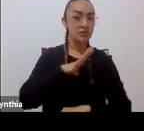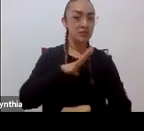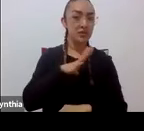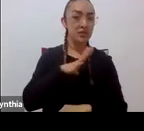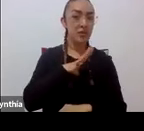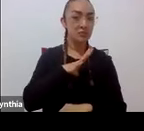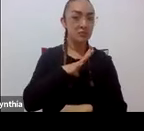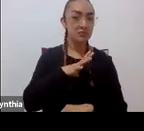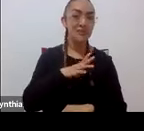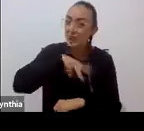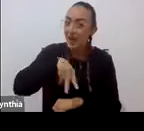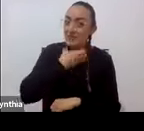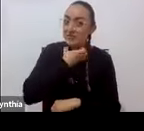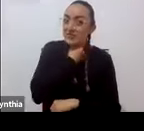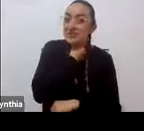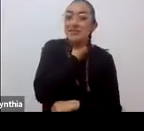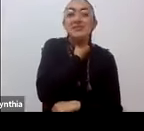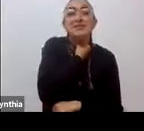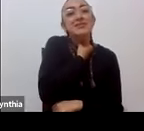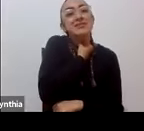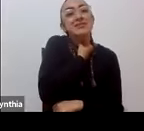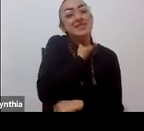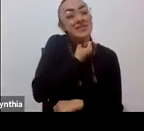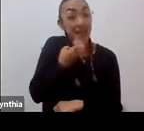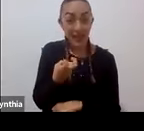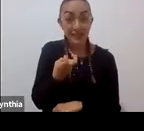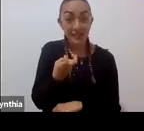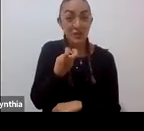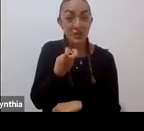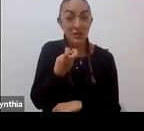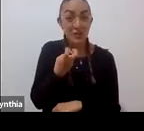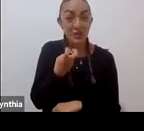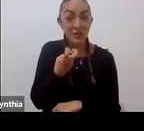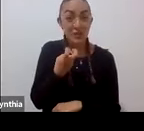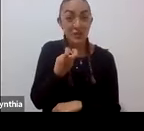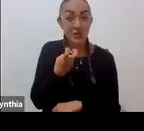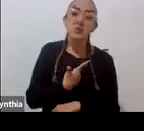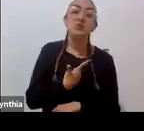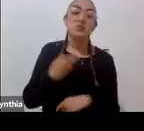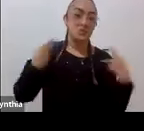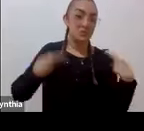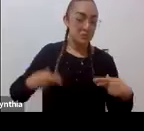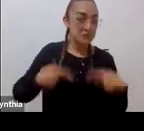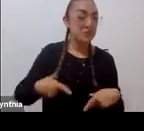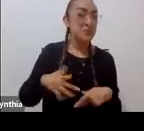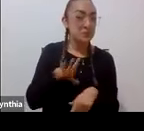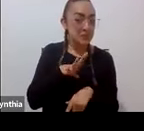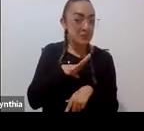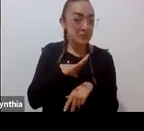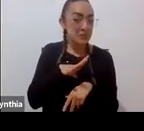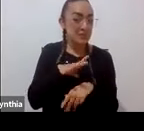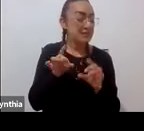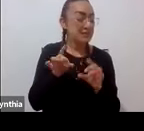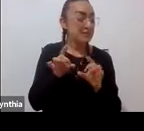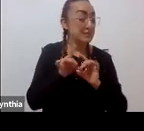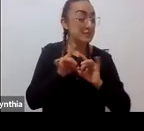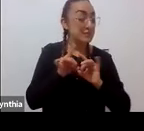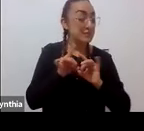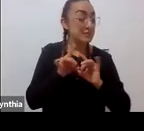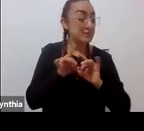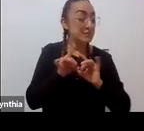Eh, esa reserva de placer que tiene la gente cuando está en un espacio es lo que nos permite